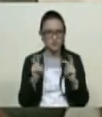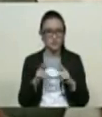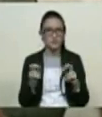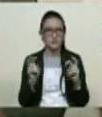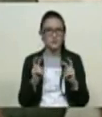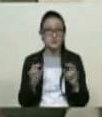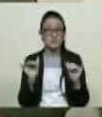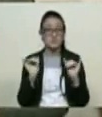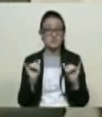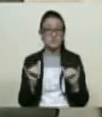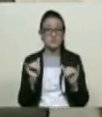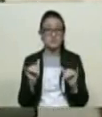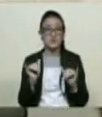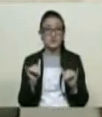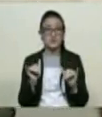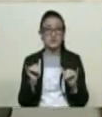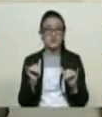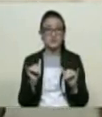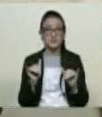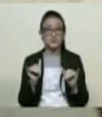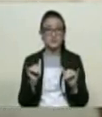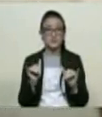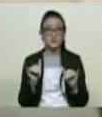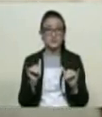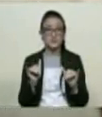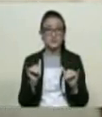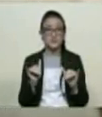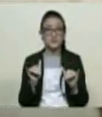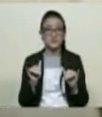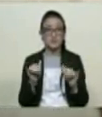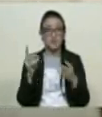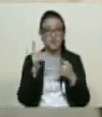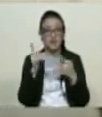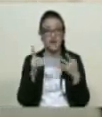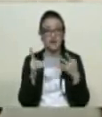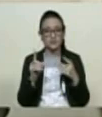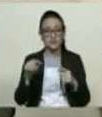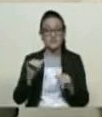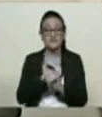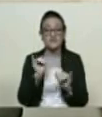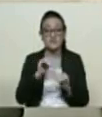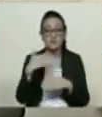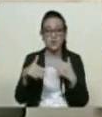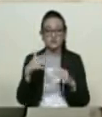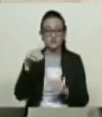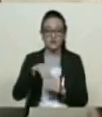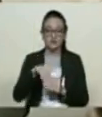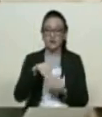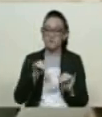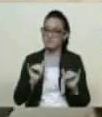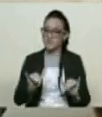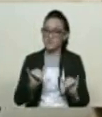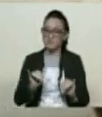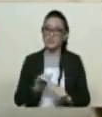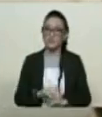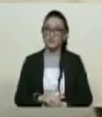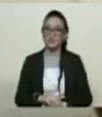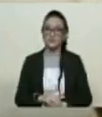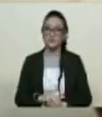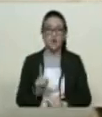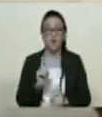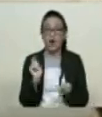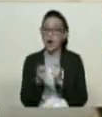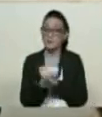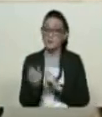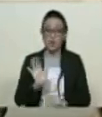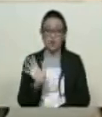es el mismo que tiene la misma data después del proceso electoral, que no son